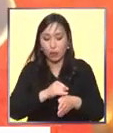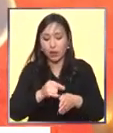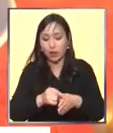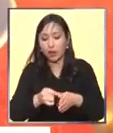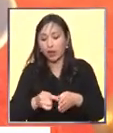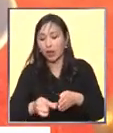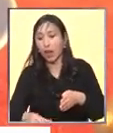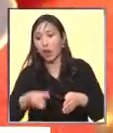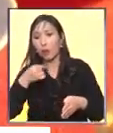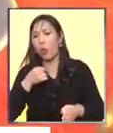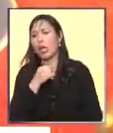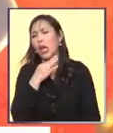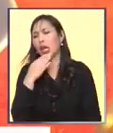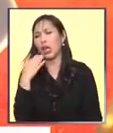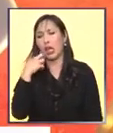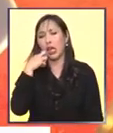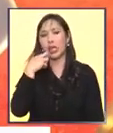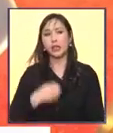¡Ay, qué rico!